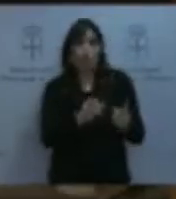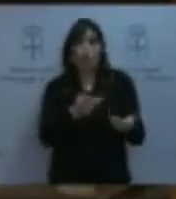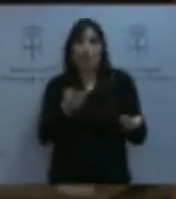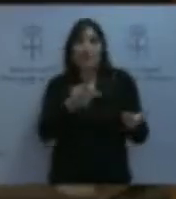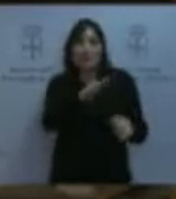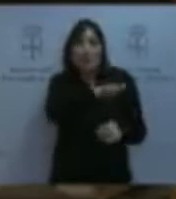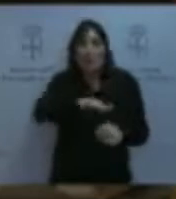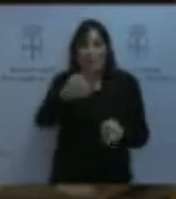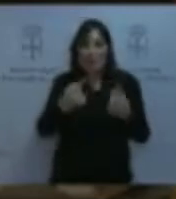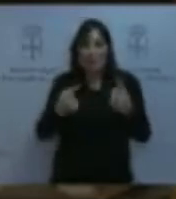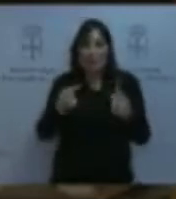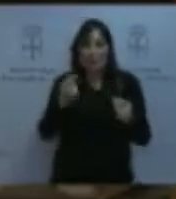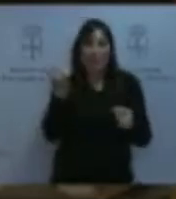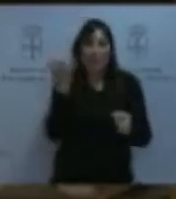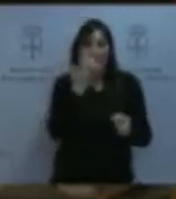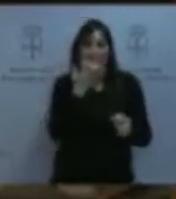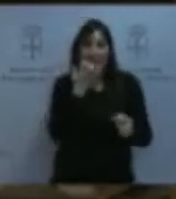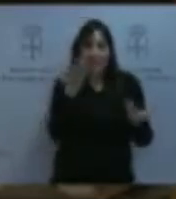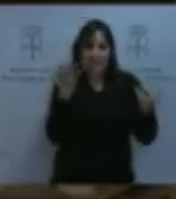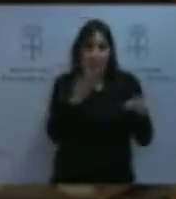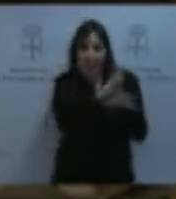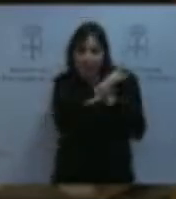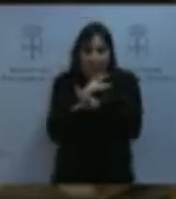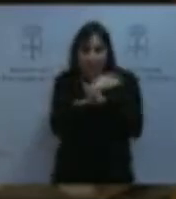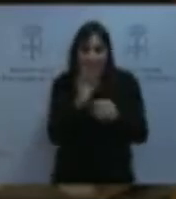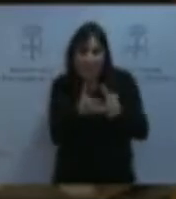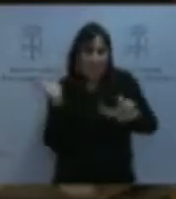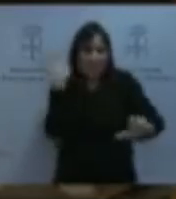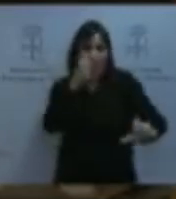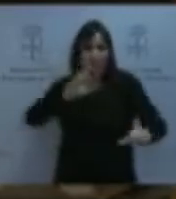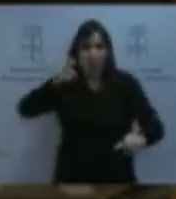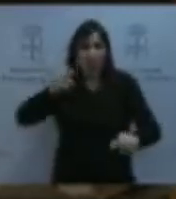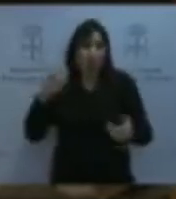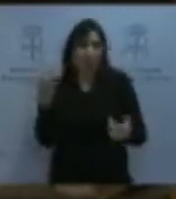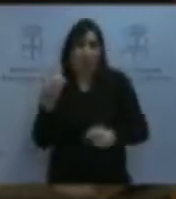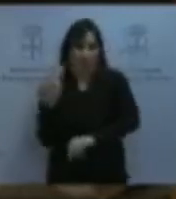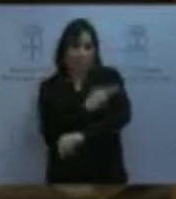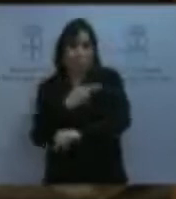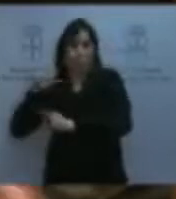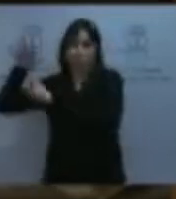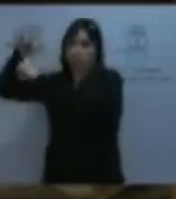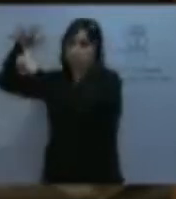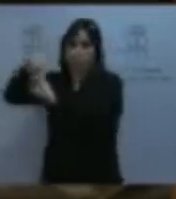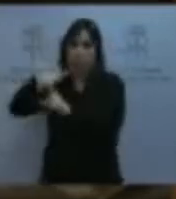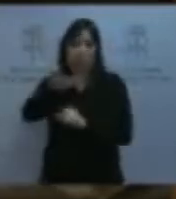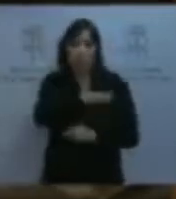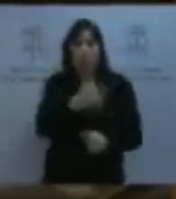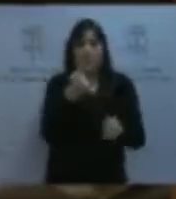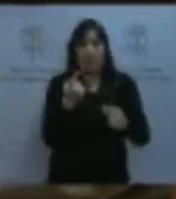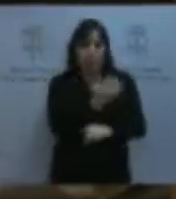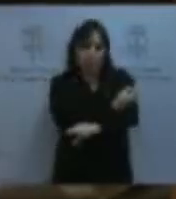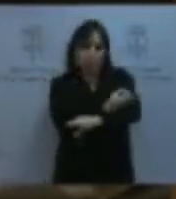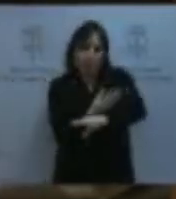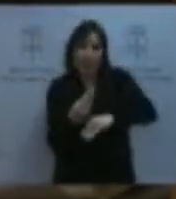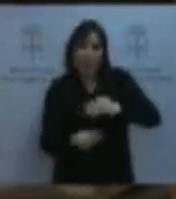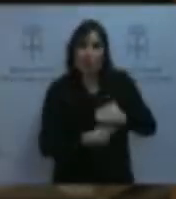en helicóptero. Mientras en unos lugares se podía utilizar el transporte ferroviario y buscar alternativas, en zonas del mundo rural evidentemente las